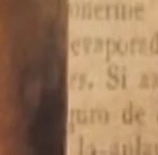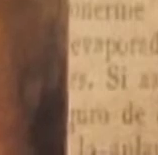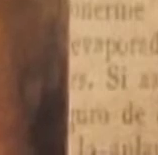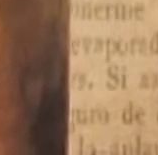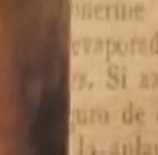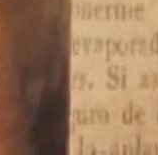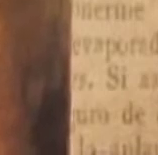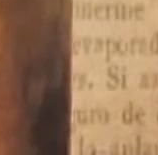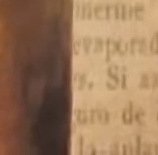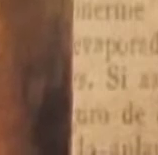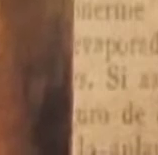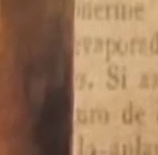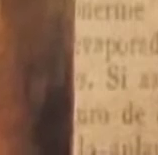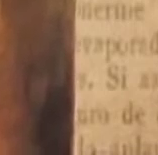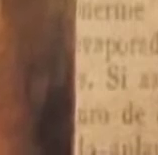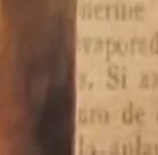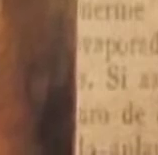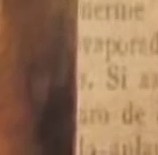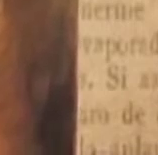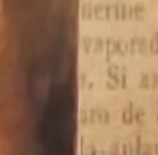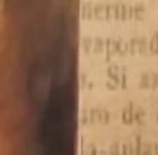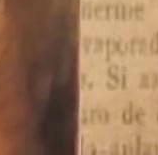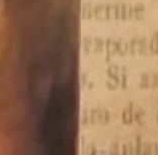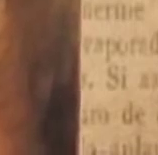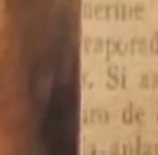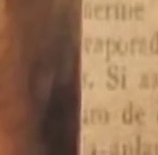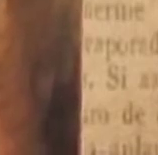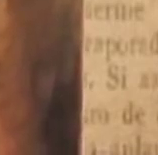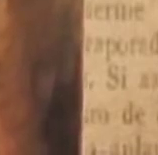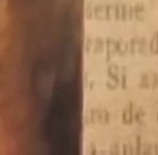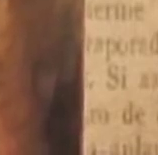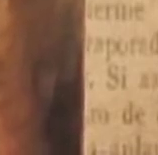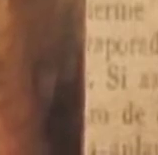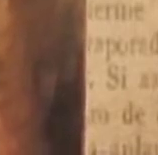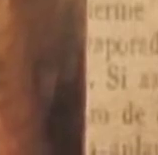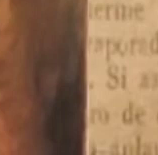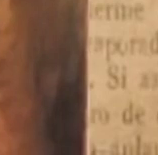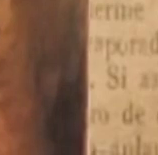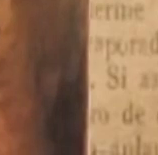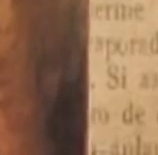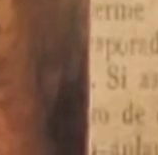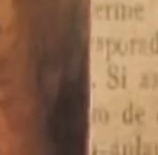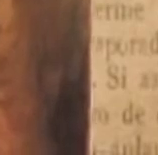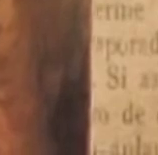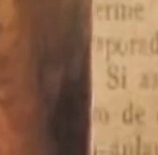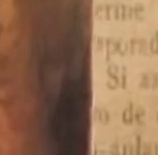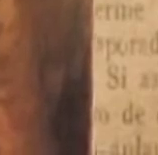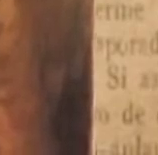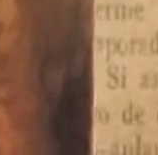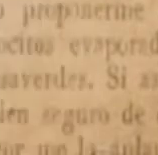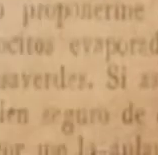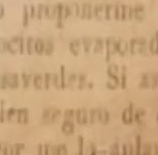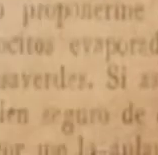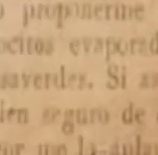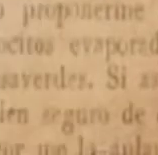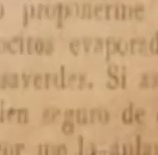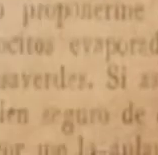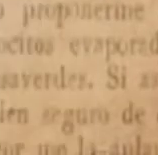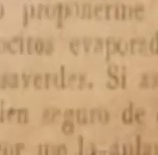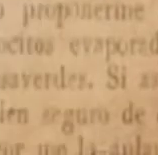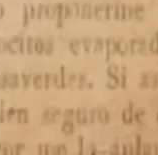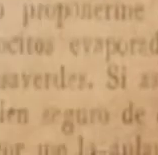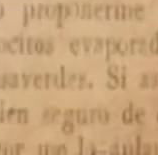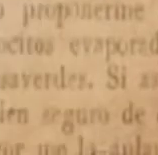ofreció representaciones por las principales provincias francesas. Un amante apasionado ama hasta los defectos de